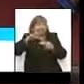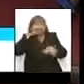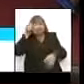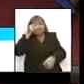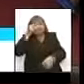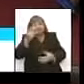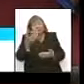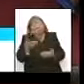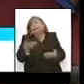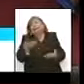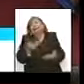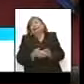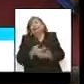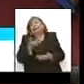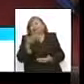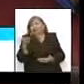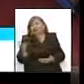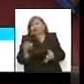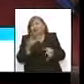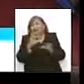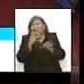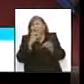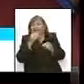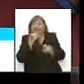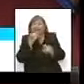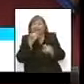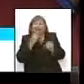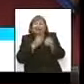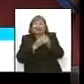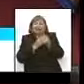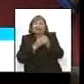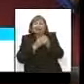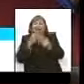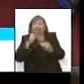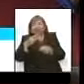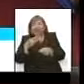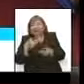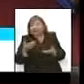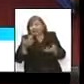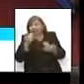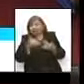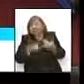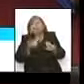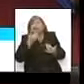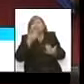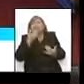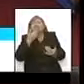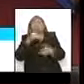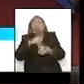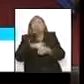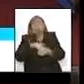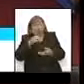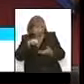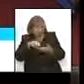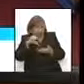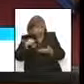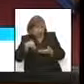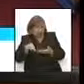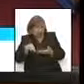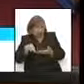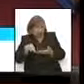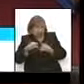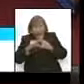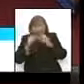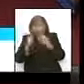luego ellos van a hacer lo que determinen a quién apoyan para una segunda vuelta. Al final, ¿quién es el elector? ¿El pueblo? ¿Los